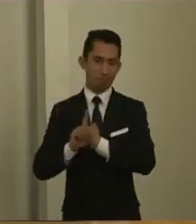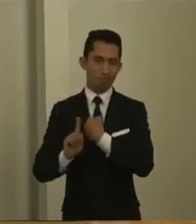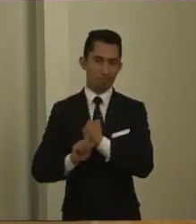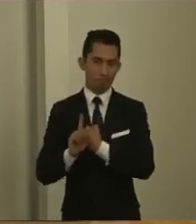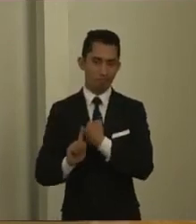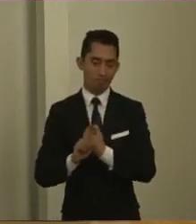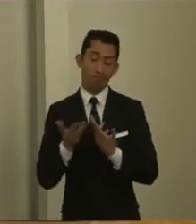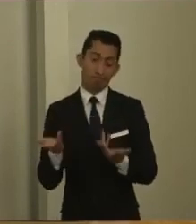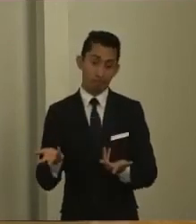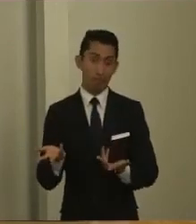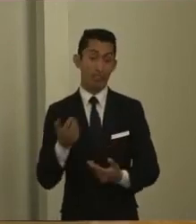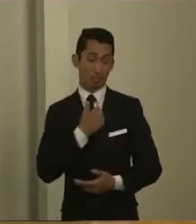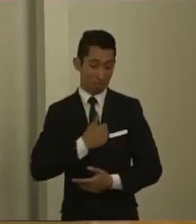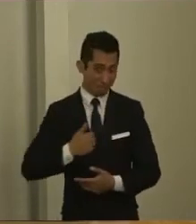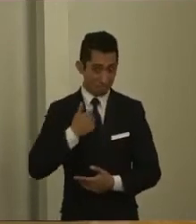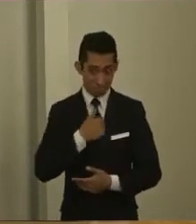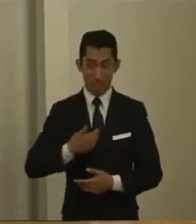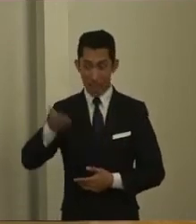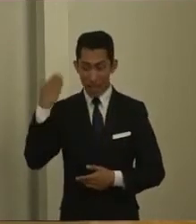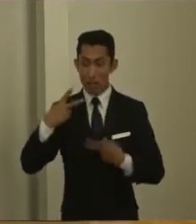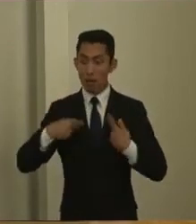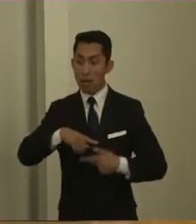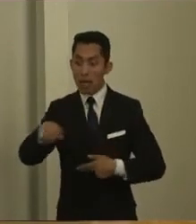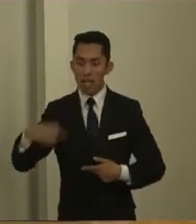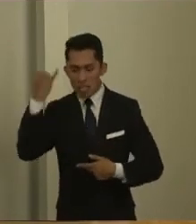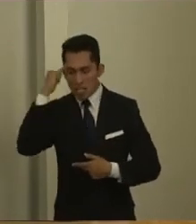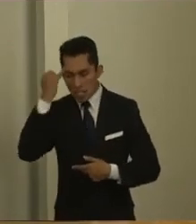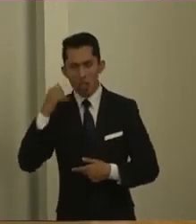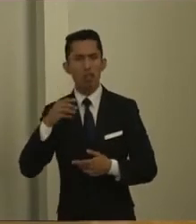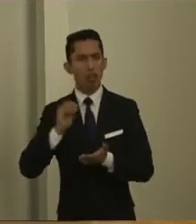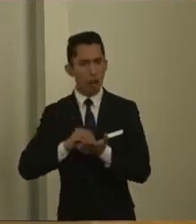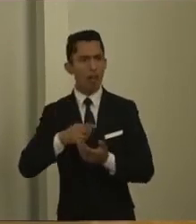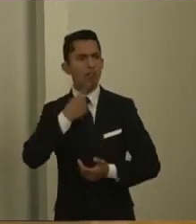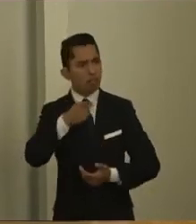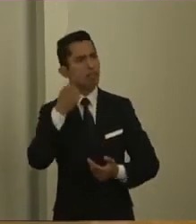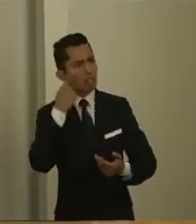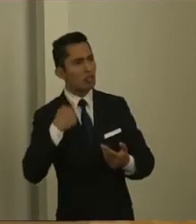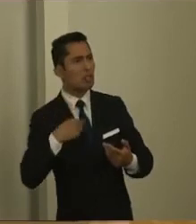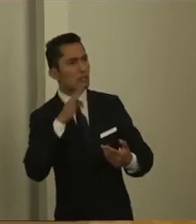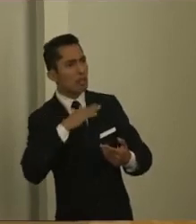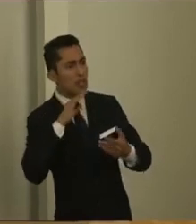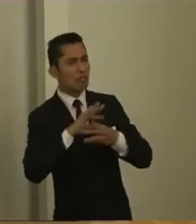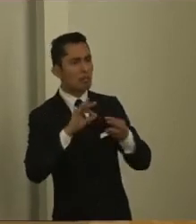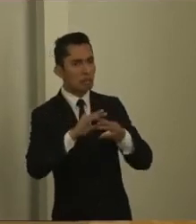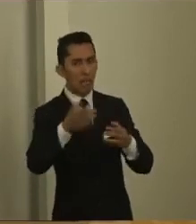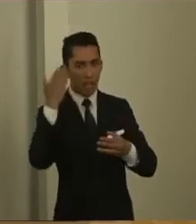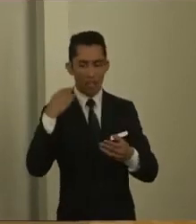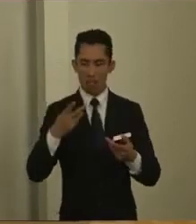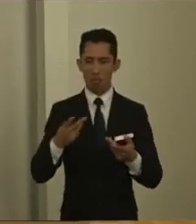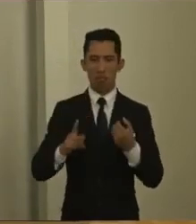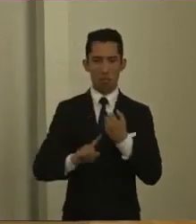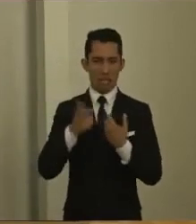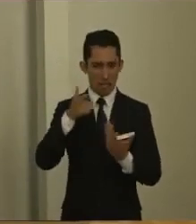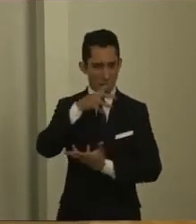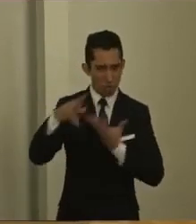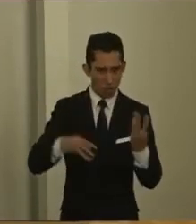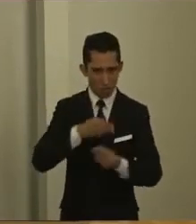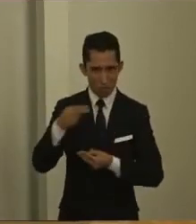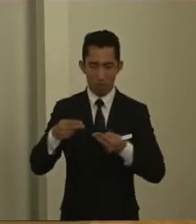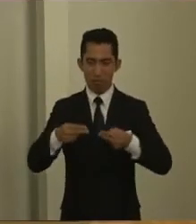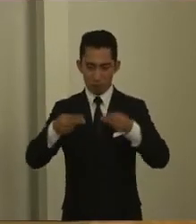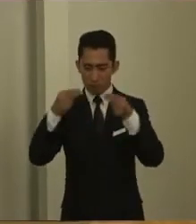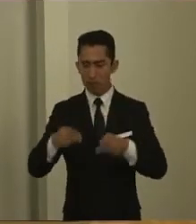lamentablemente las demandas en materia de derechos indígenas persisten en los proyectos de desarrollo económico ajenos a las culturas indígenas